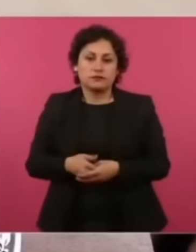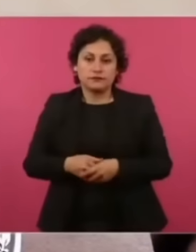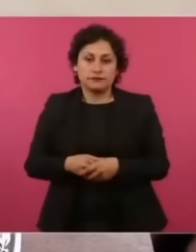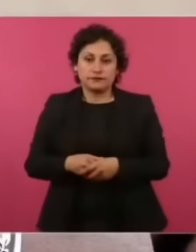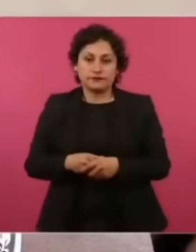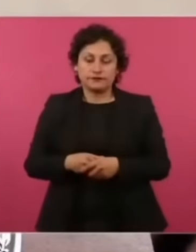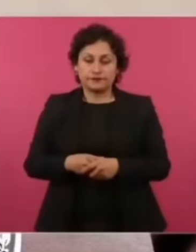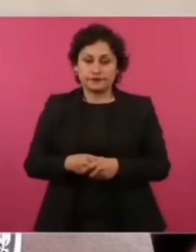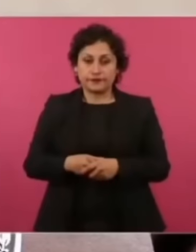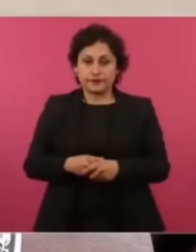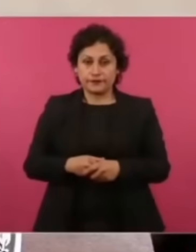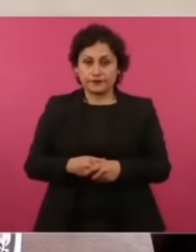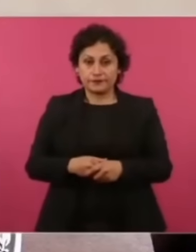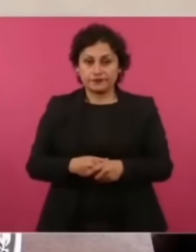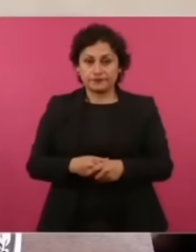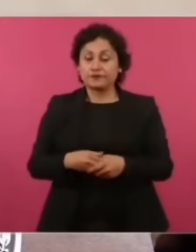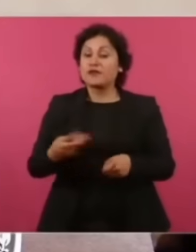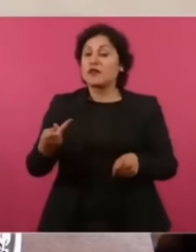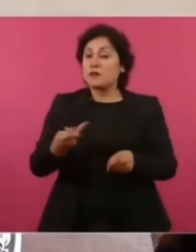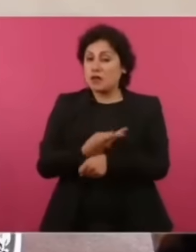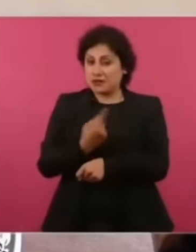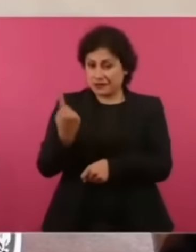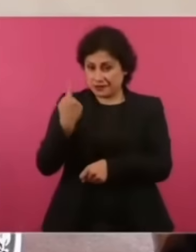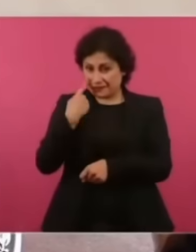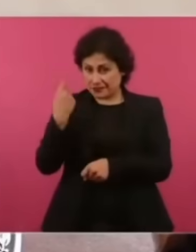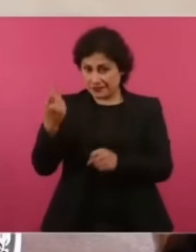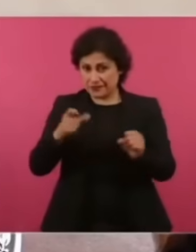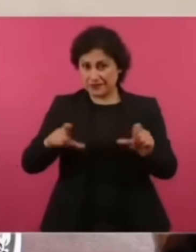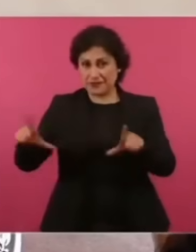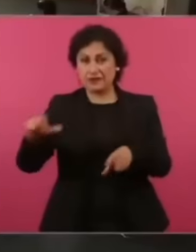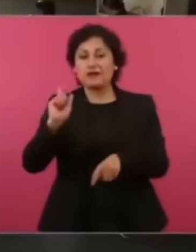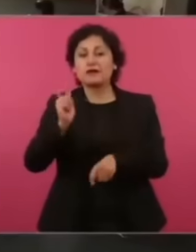¿Qué pasó con esto?